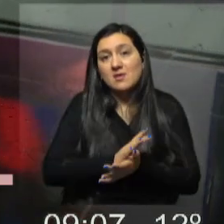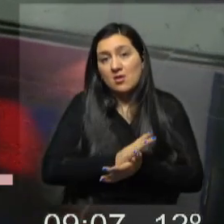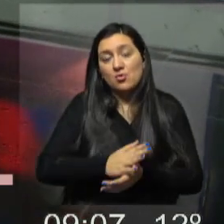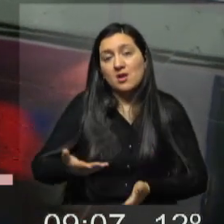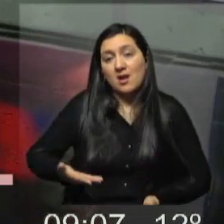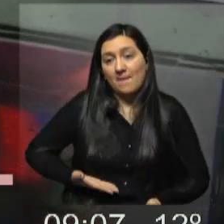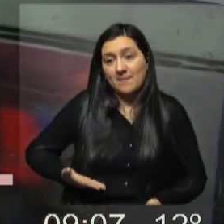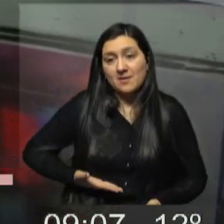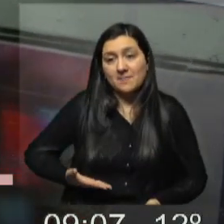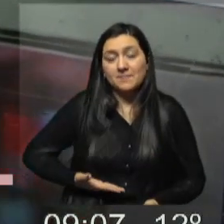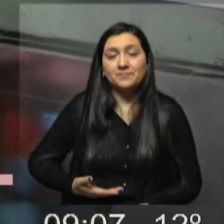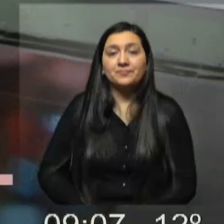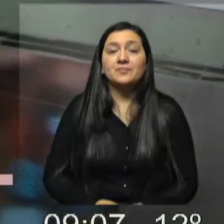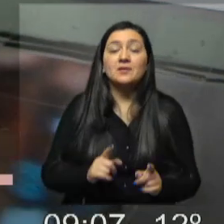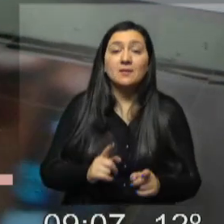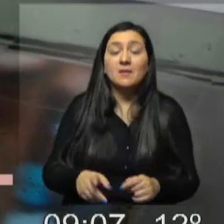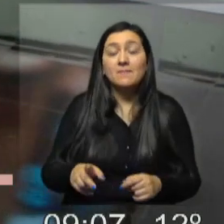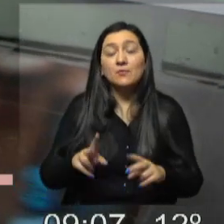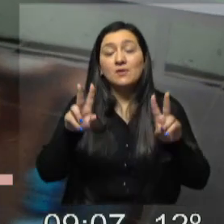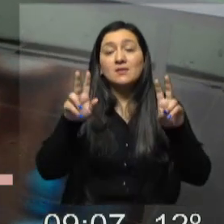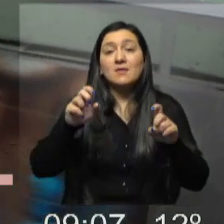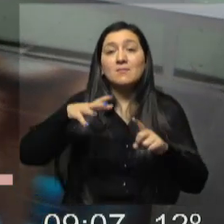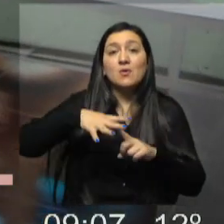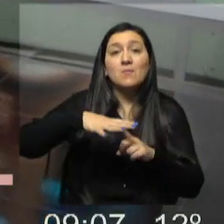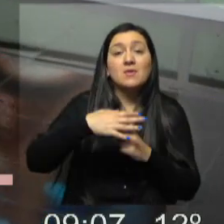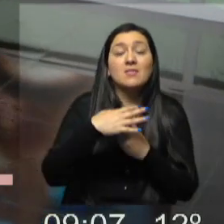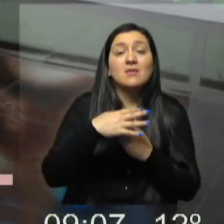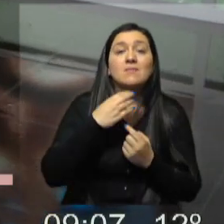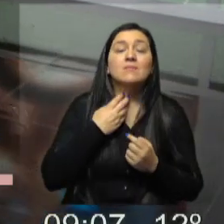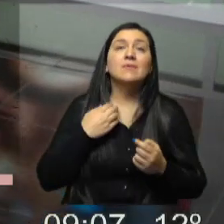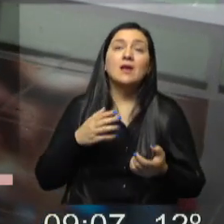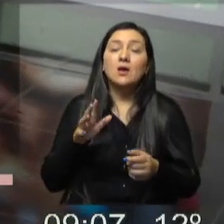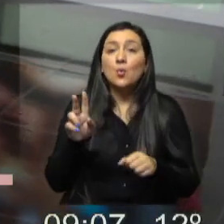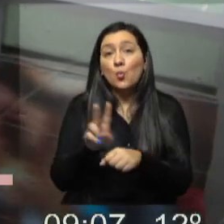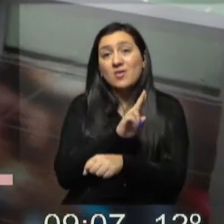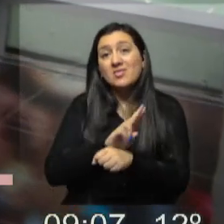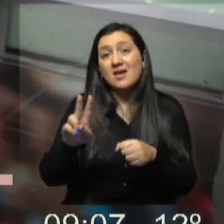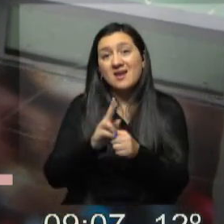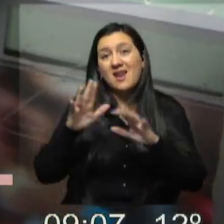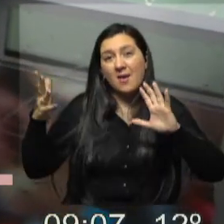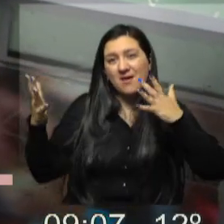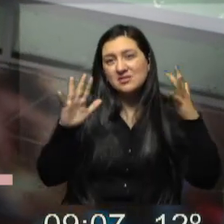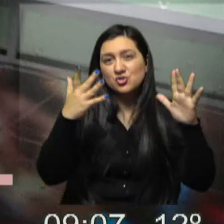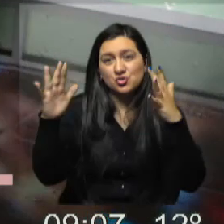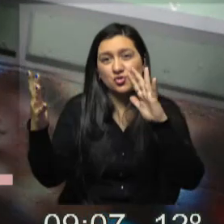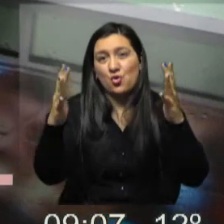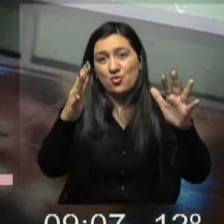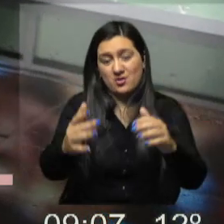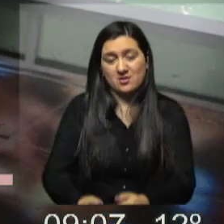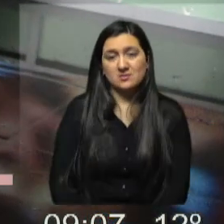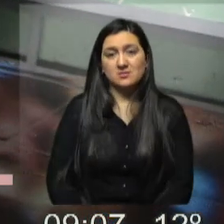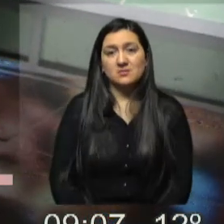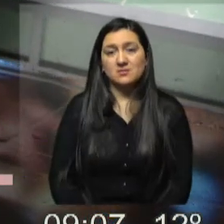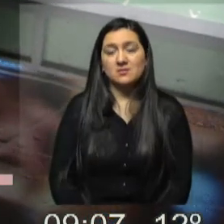prioridad para el medio ambiente, sobre todo para cuidar en Amazonia, ¿no? Con tan poca fuerza